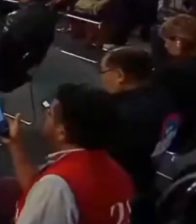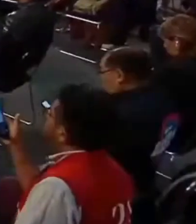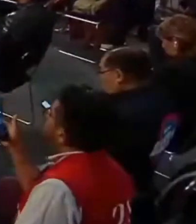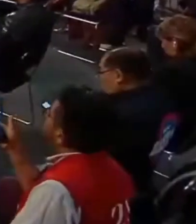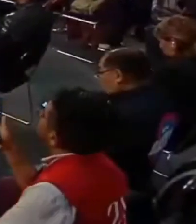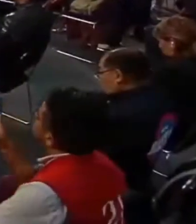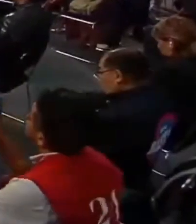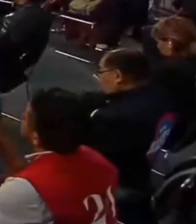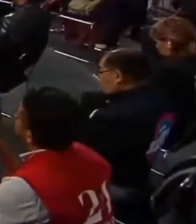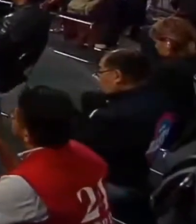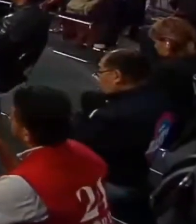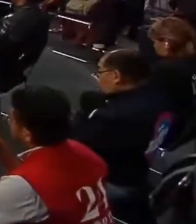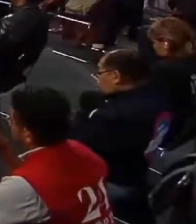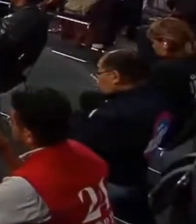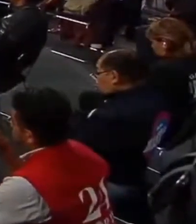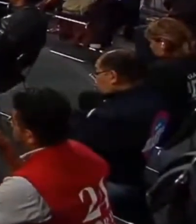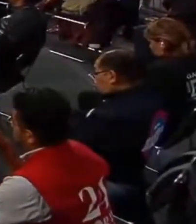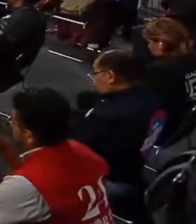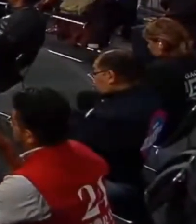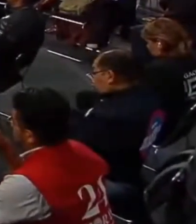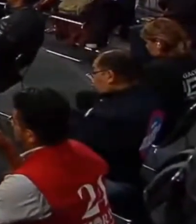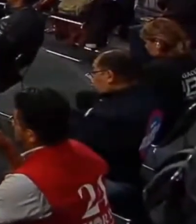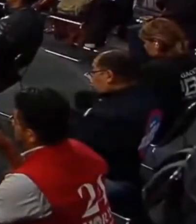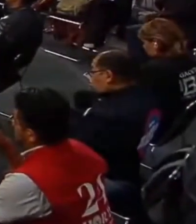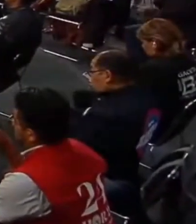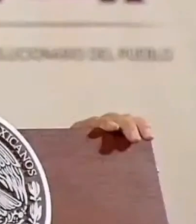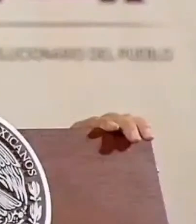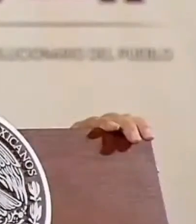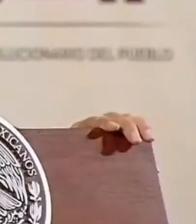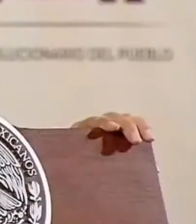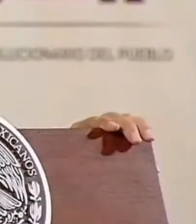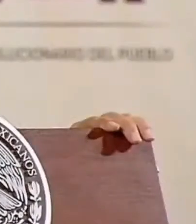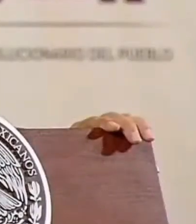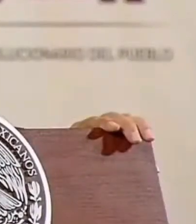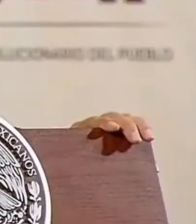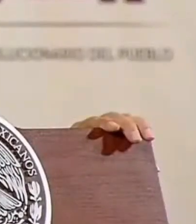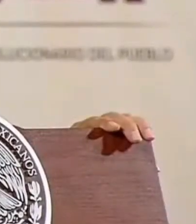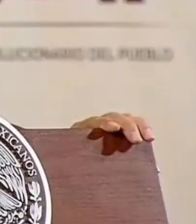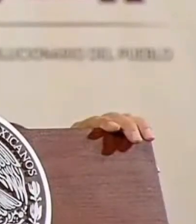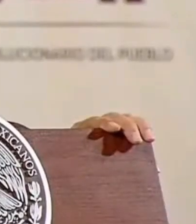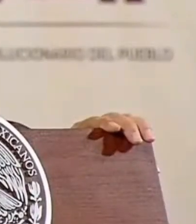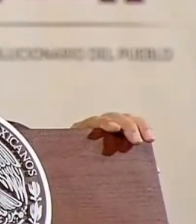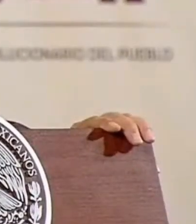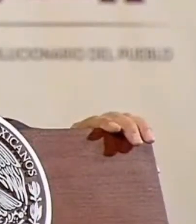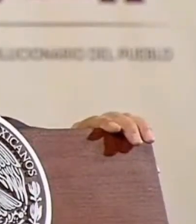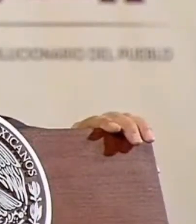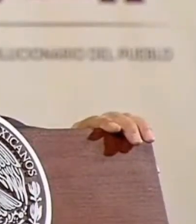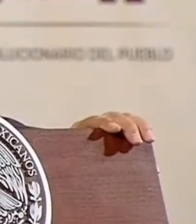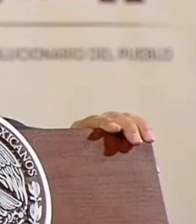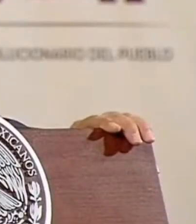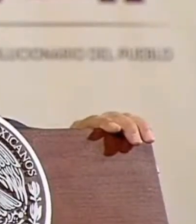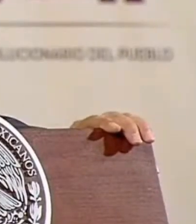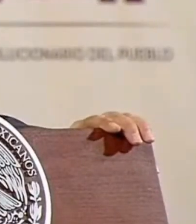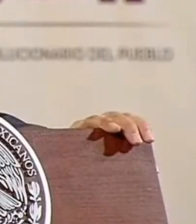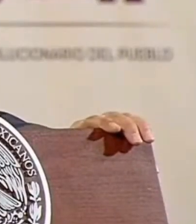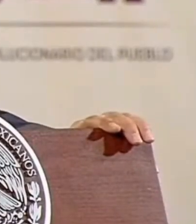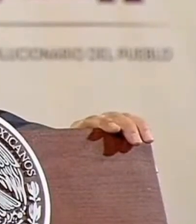a mí me obligaban, cuando fui jefe de gobierno, a que yo pagara a un